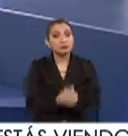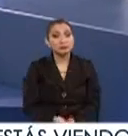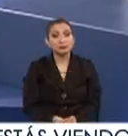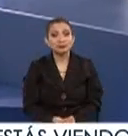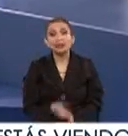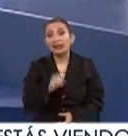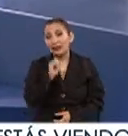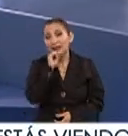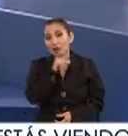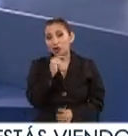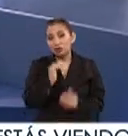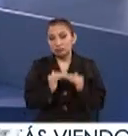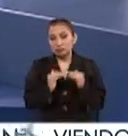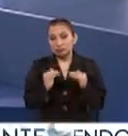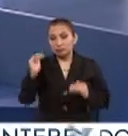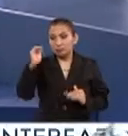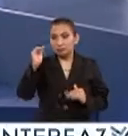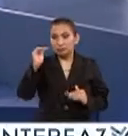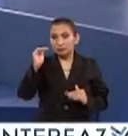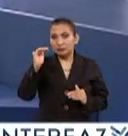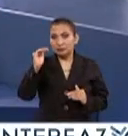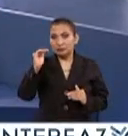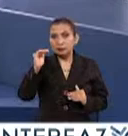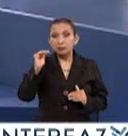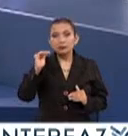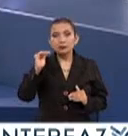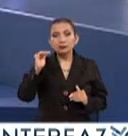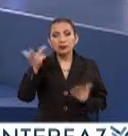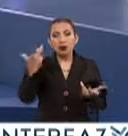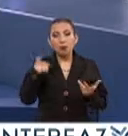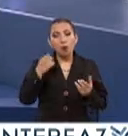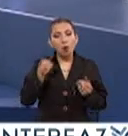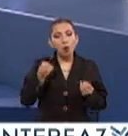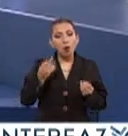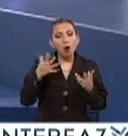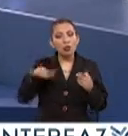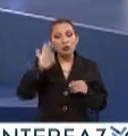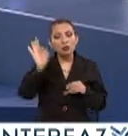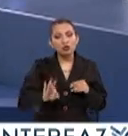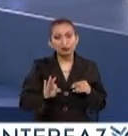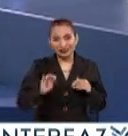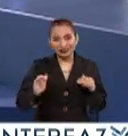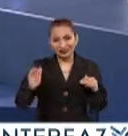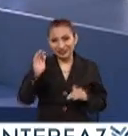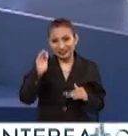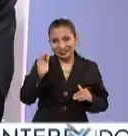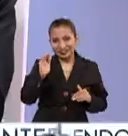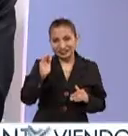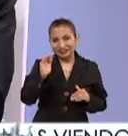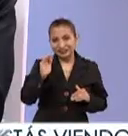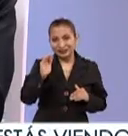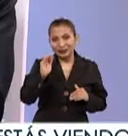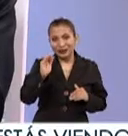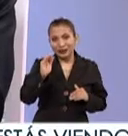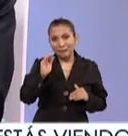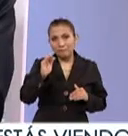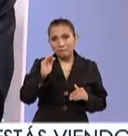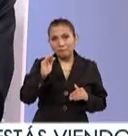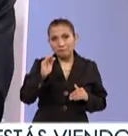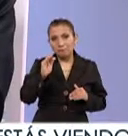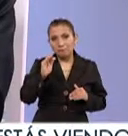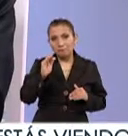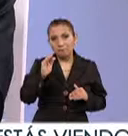y además que hemos elevado el índice, el porcentaje de